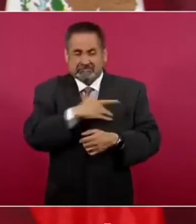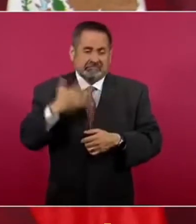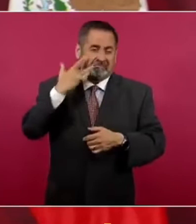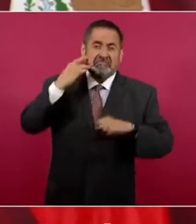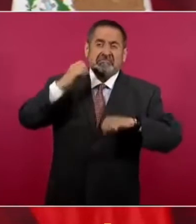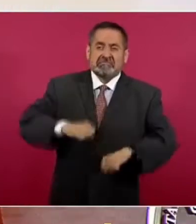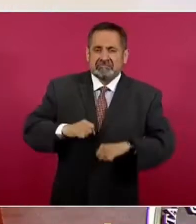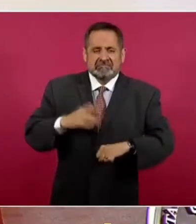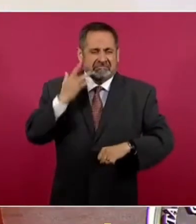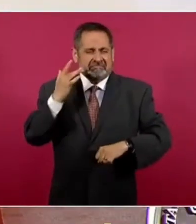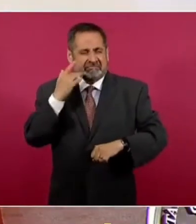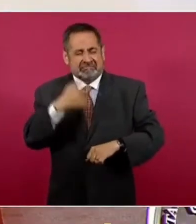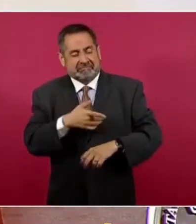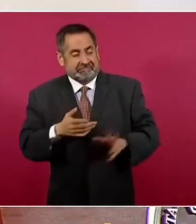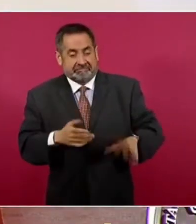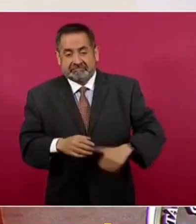prepotentes,